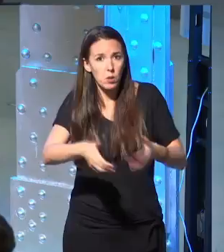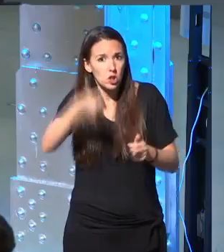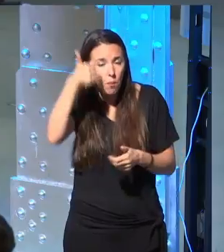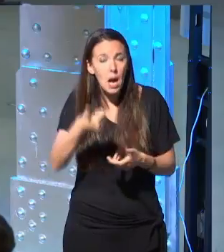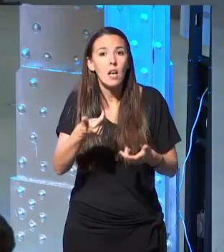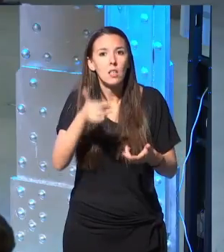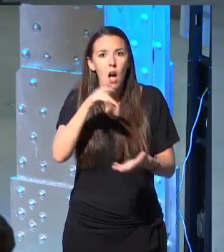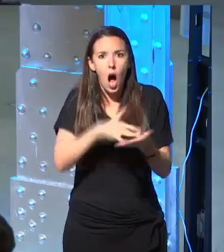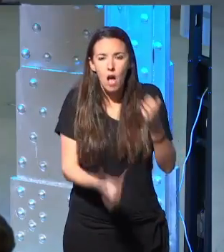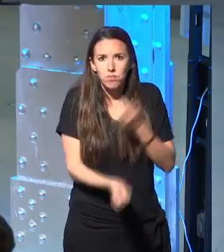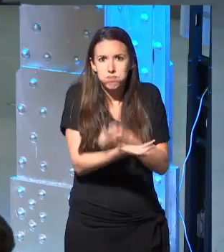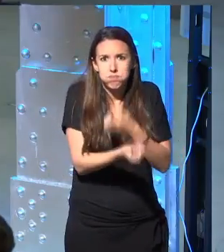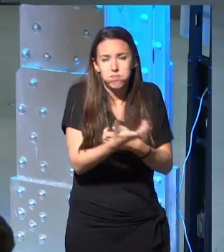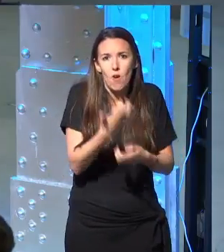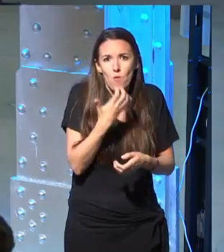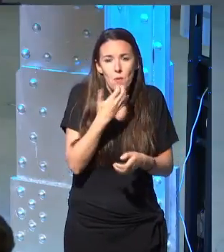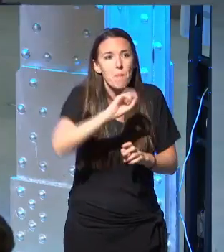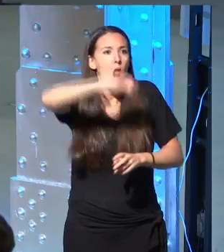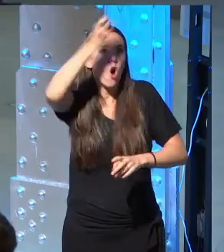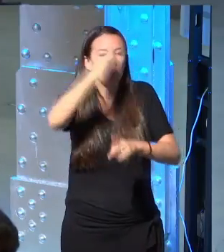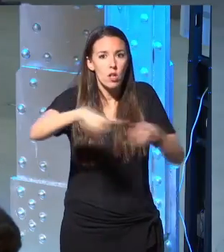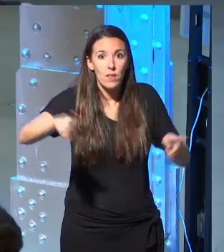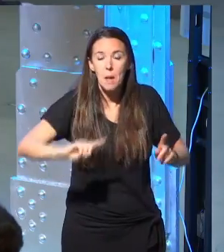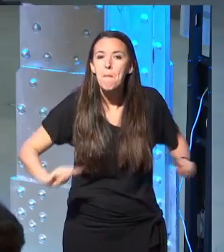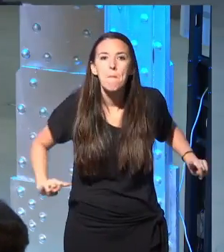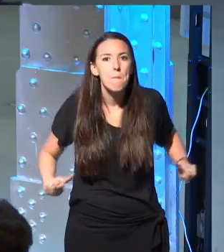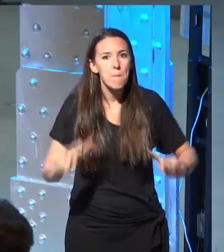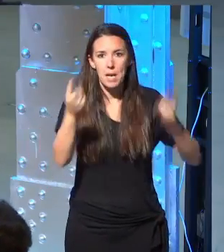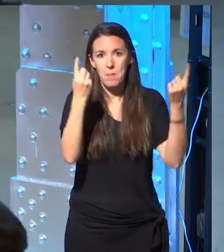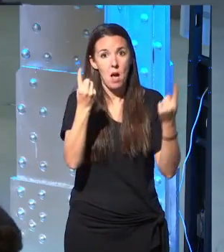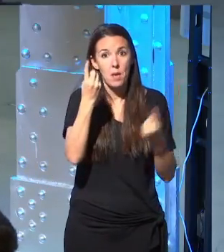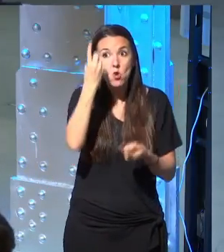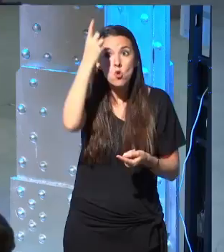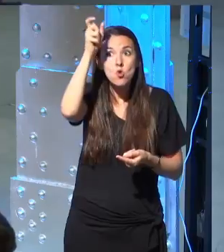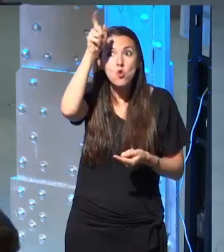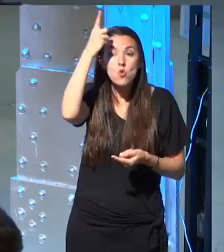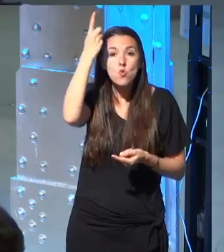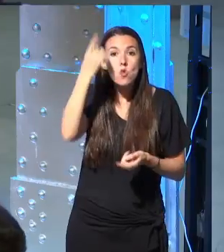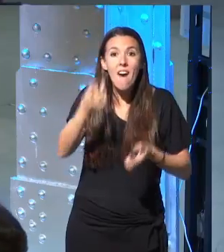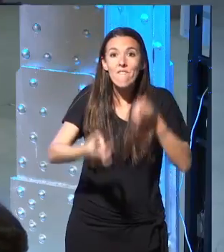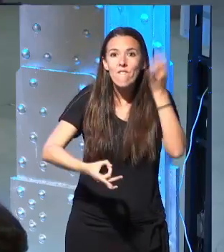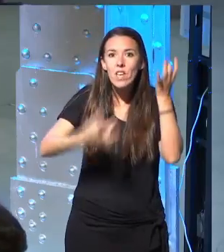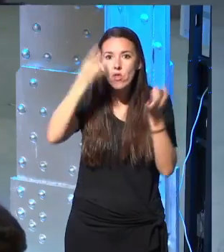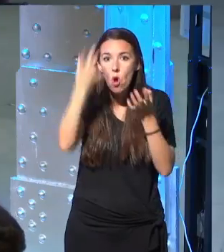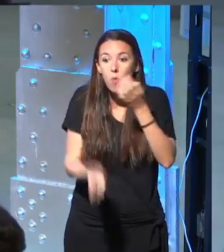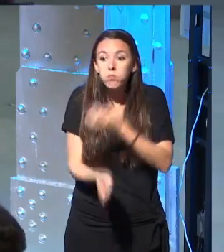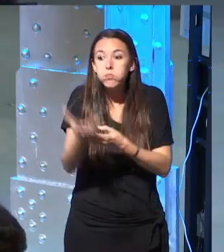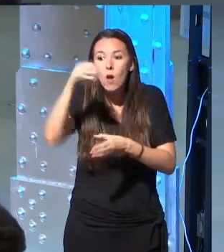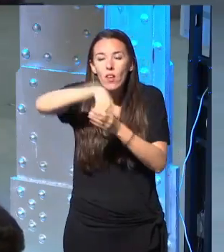generan una cantidad de memes increíble, pero de cosas ajenas. Esto es la primera vez que una ficción creada en